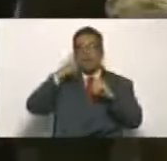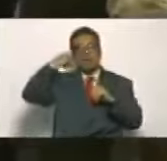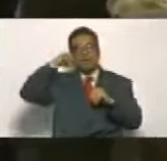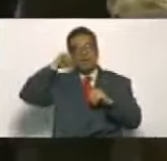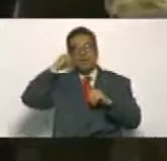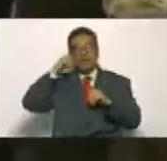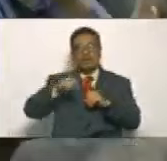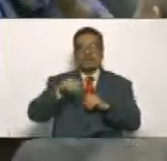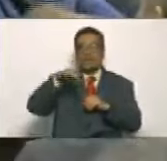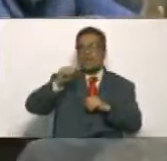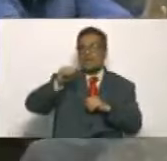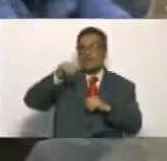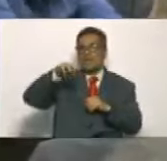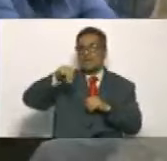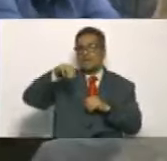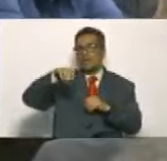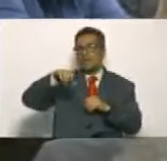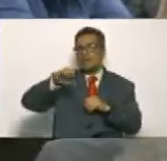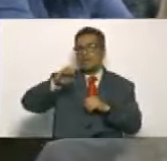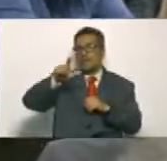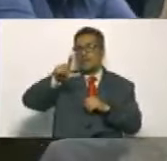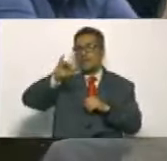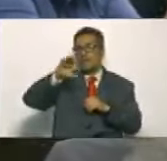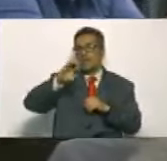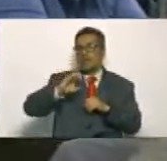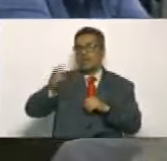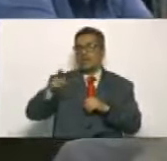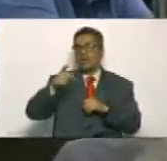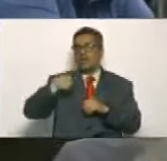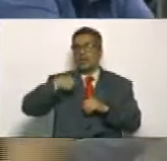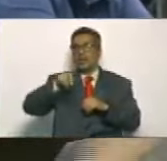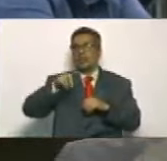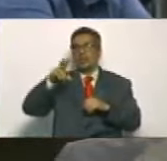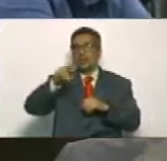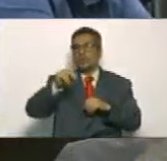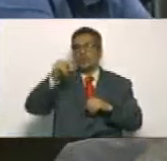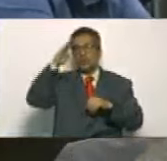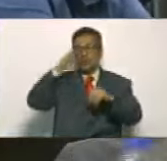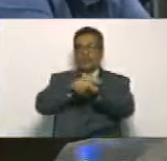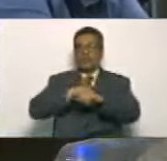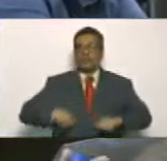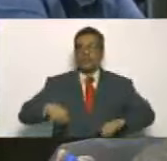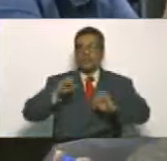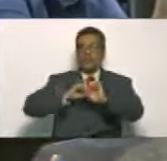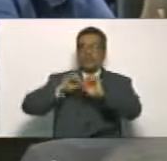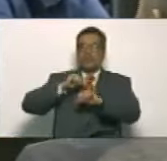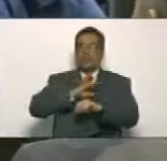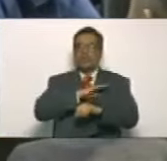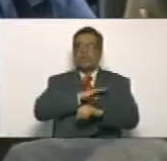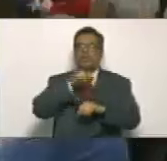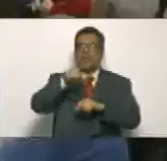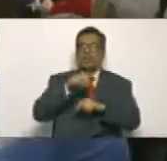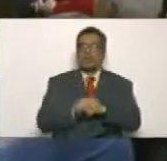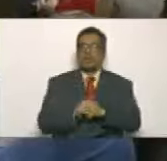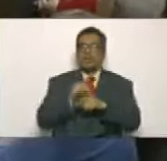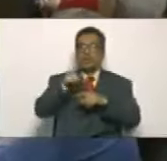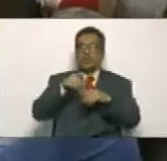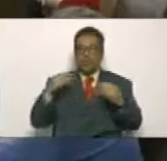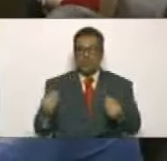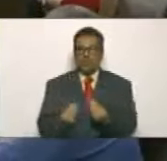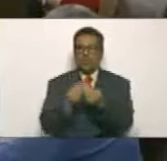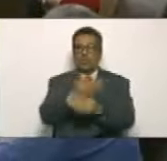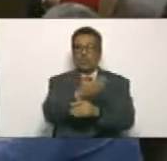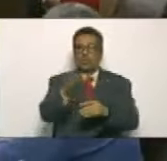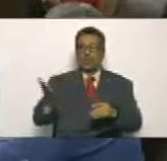que Ameliach dijo, Noelí, no todos los militares estamos en contra. Yo soy uno de esos militares que estoy con